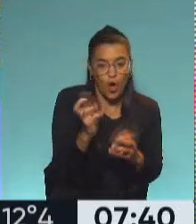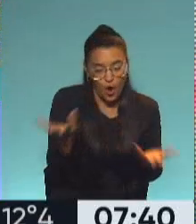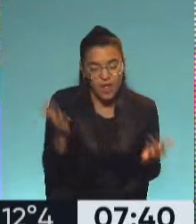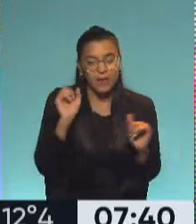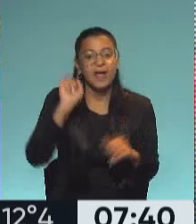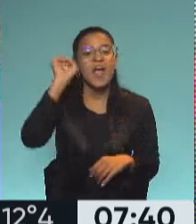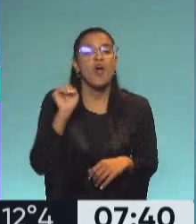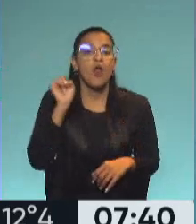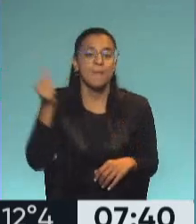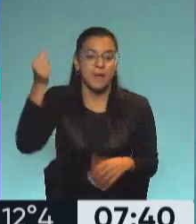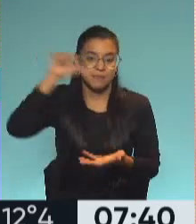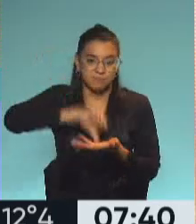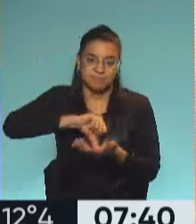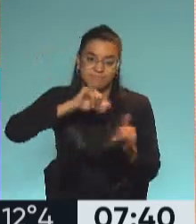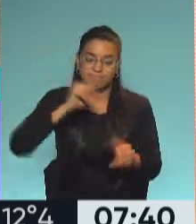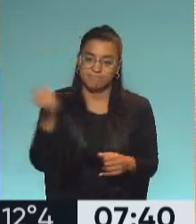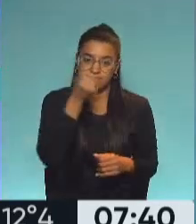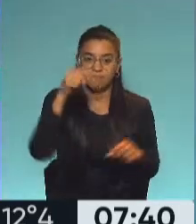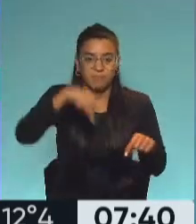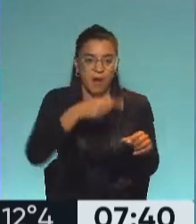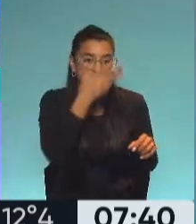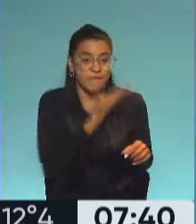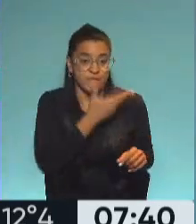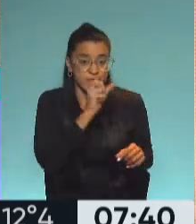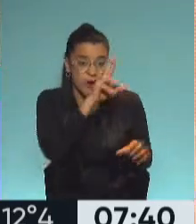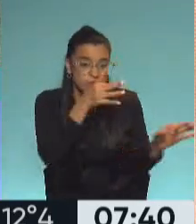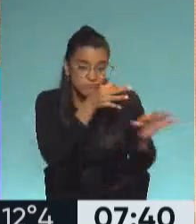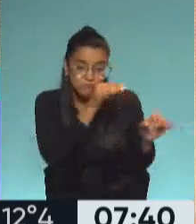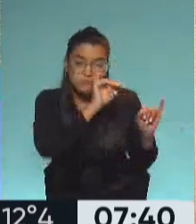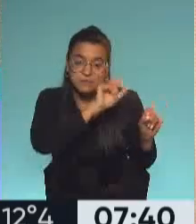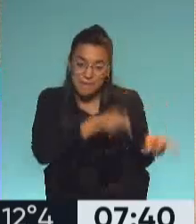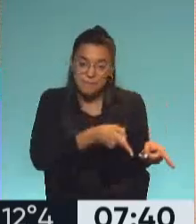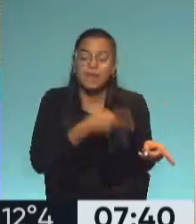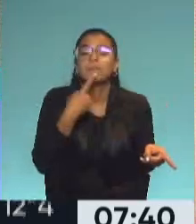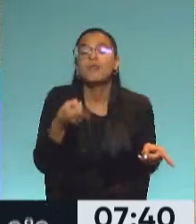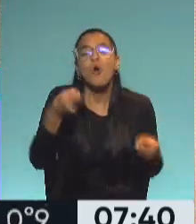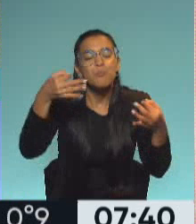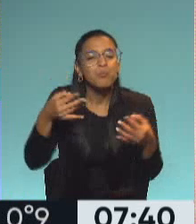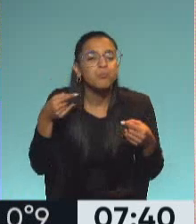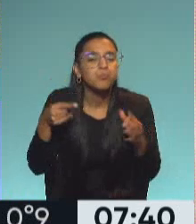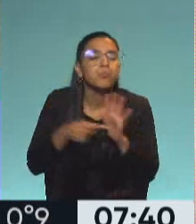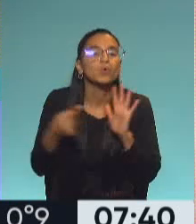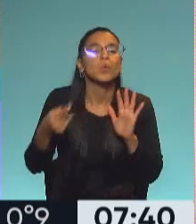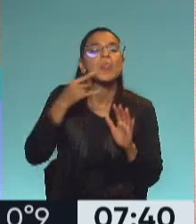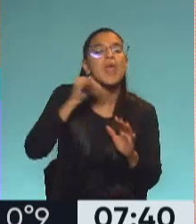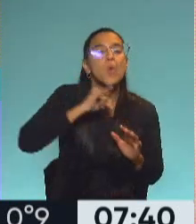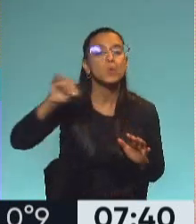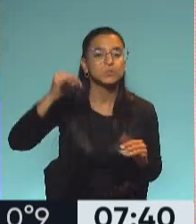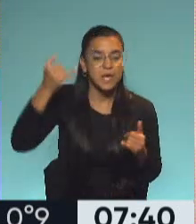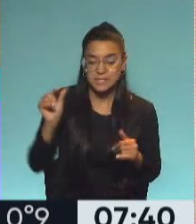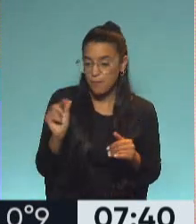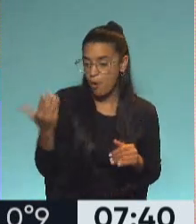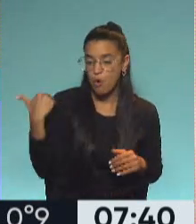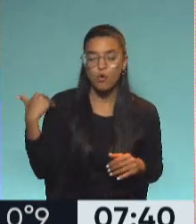la economía del país. Por eso vamos a tratar el tema ahora con Florencia Barragán también y nos referimos puntualmente a una denuncia que terminó en las